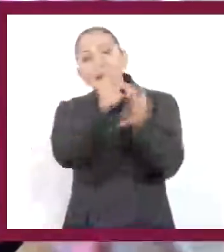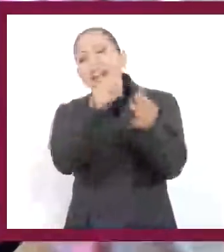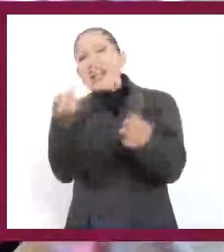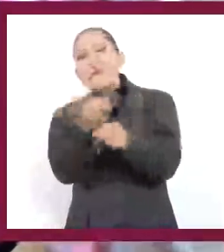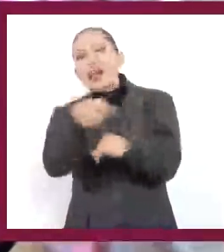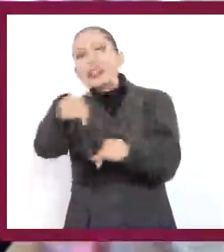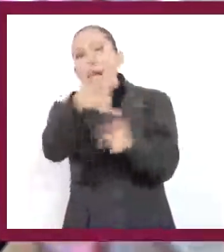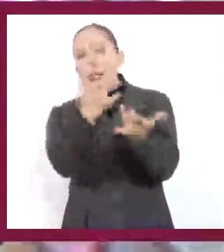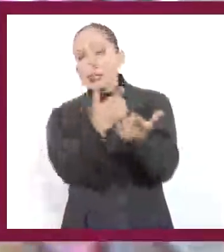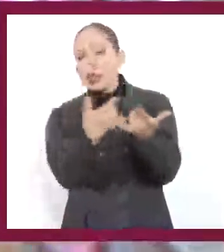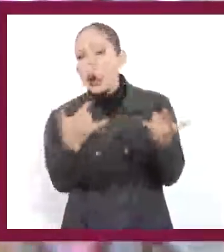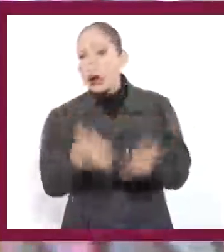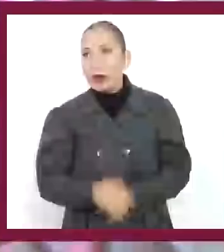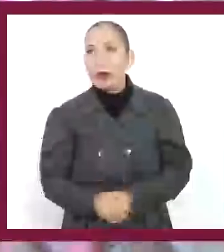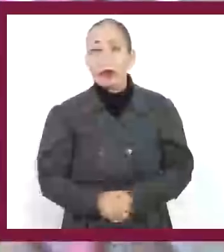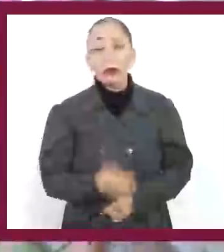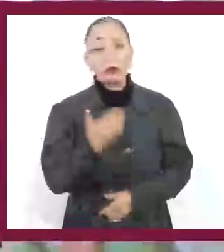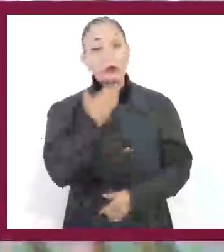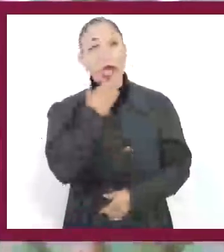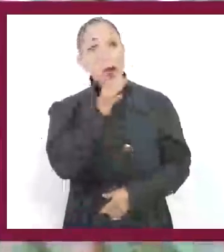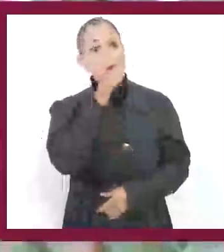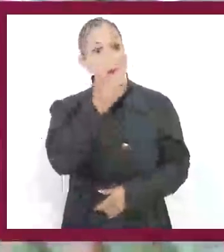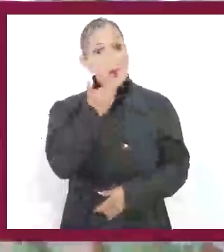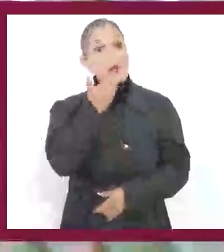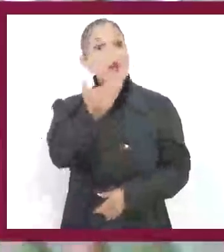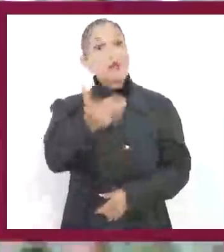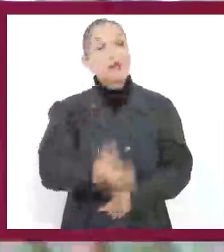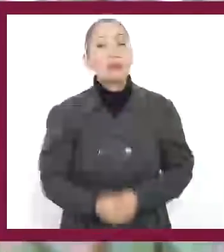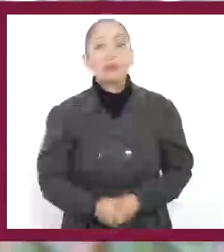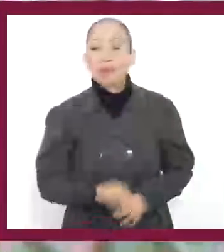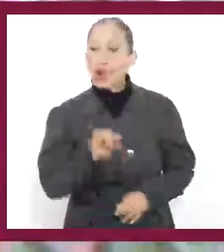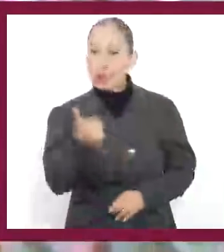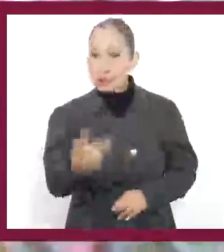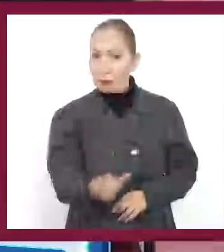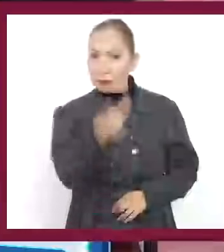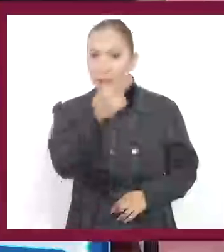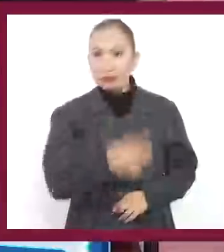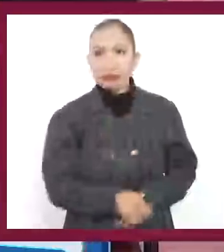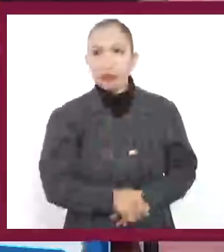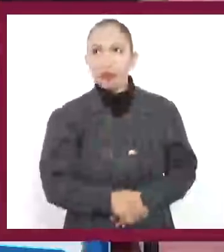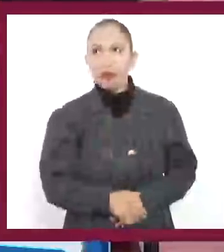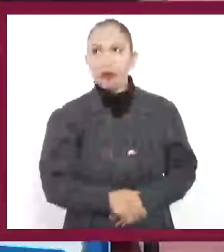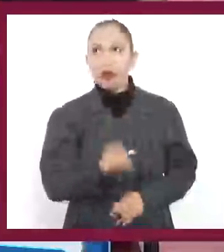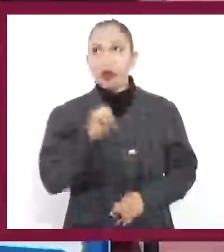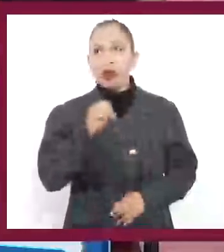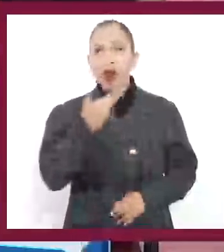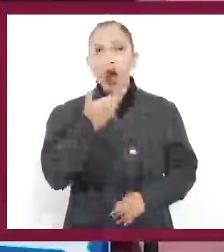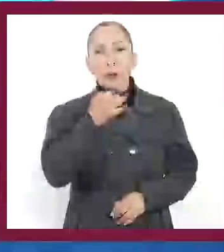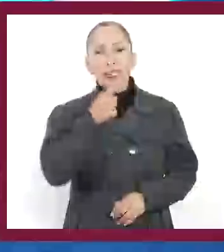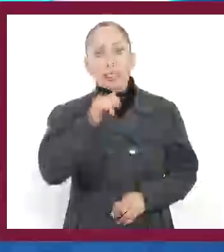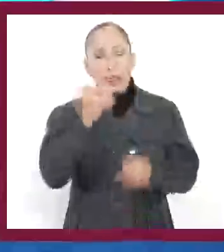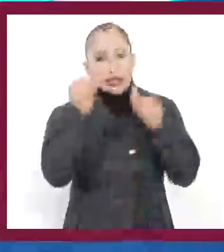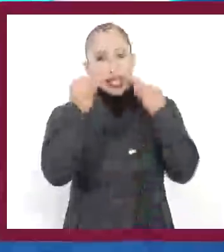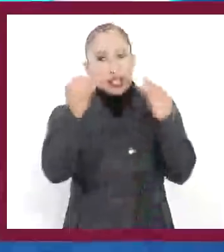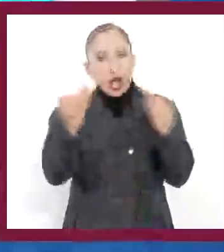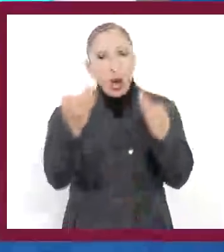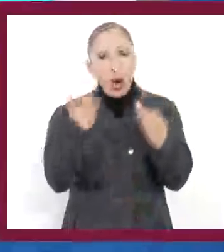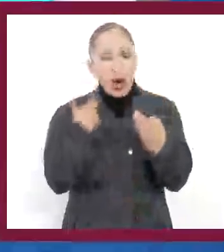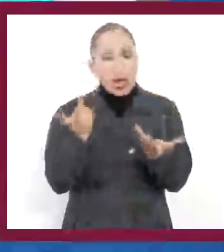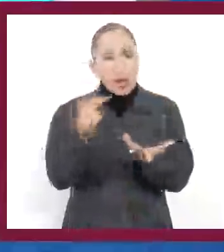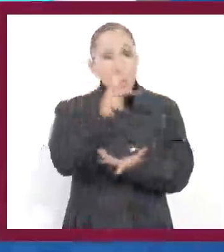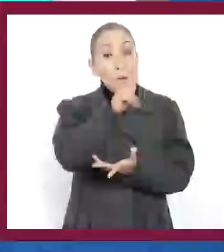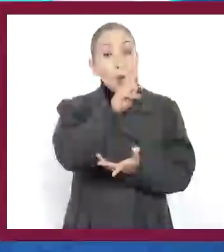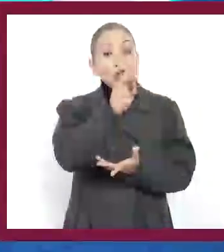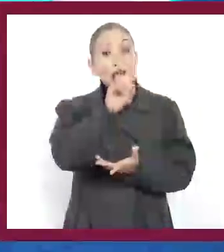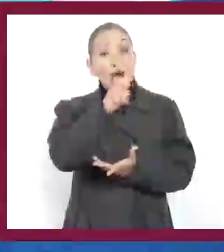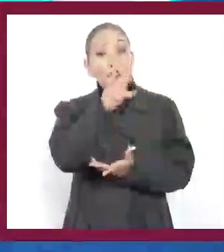historia. Bien contestado. Siguiente. Omnisciente, testigo y protagonista